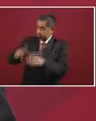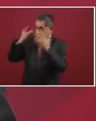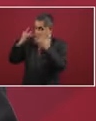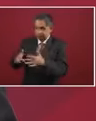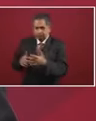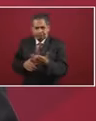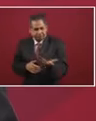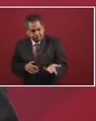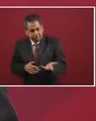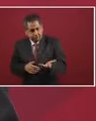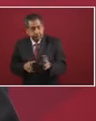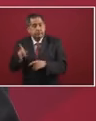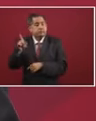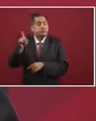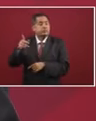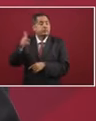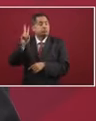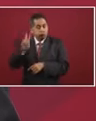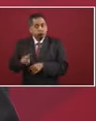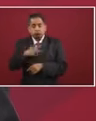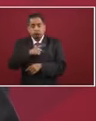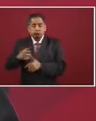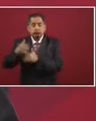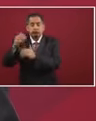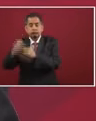periodo constitucional es enero del